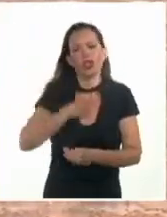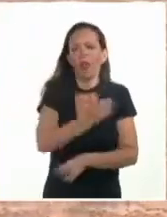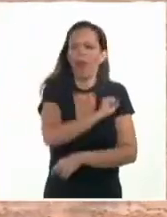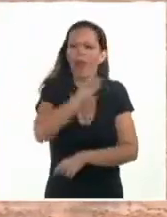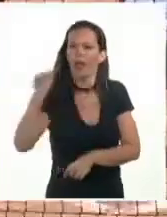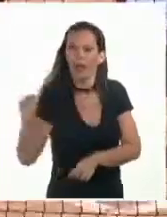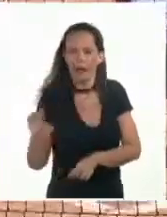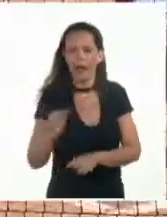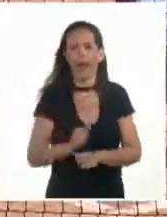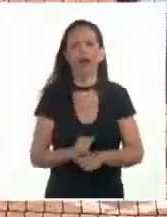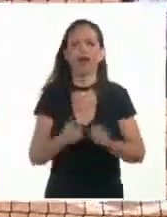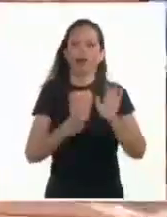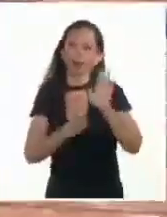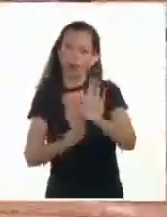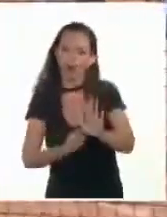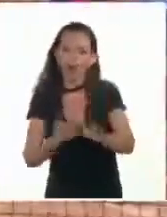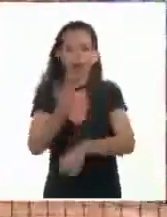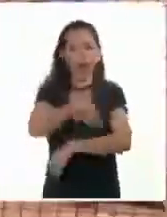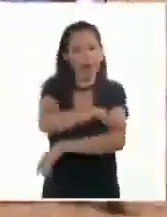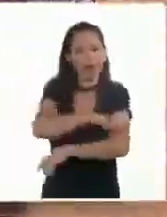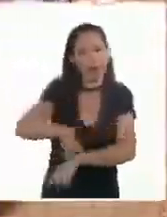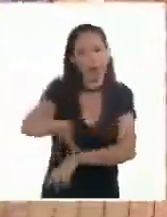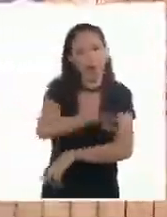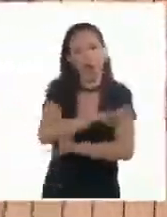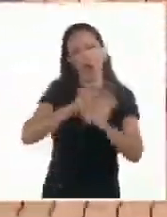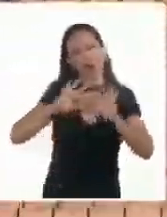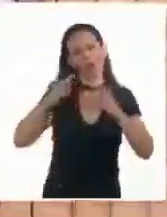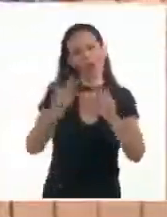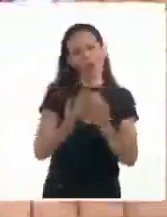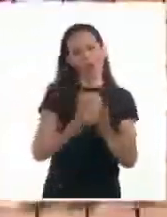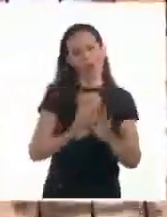para ese pueblo de Cuba que tanto nos sigue y nos quiere.